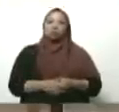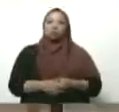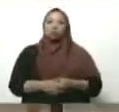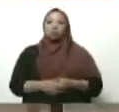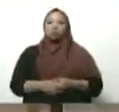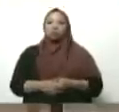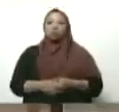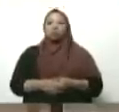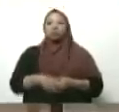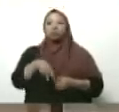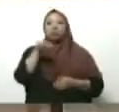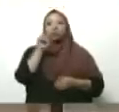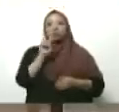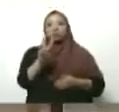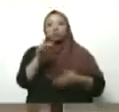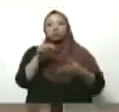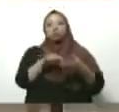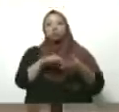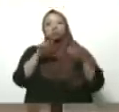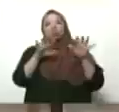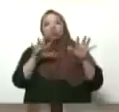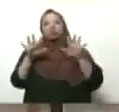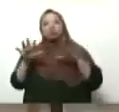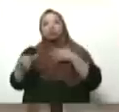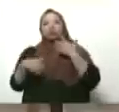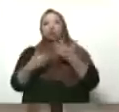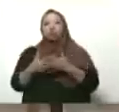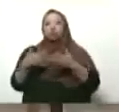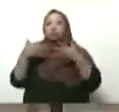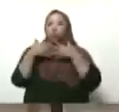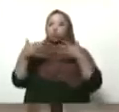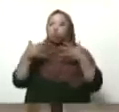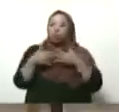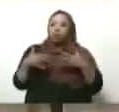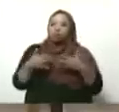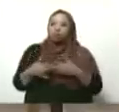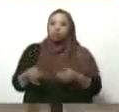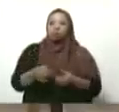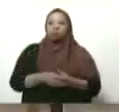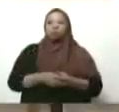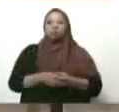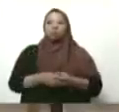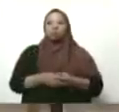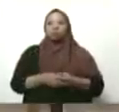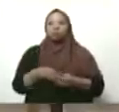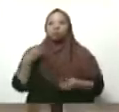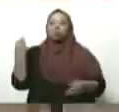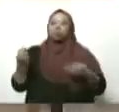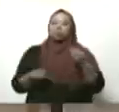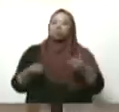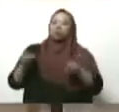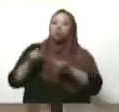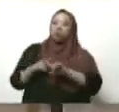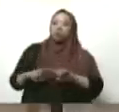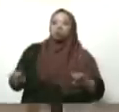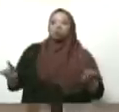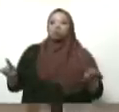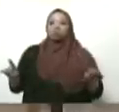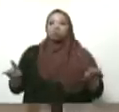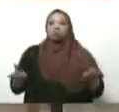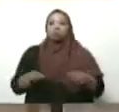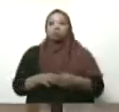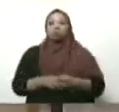dos mil 658 recibieron orientaciones o fueron remitidas a otros organismos